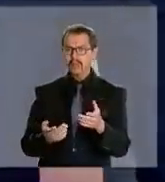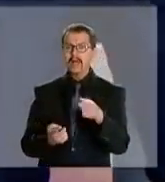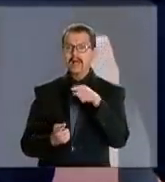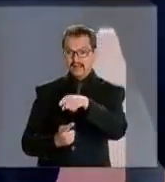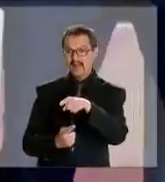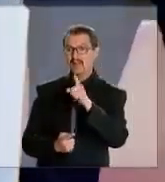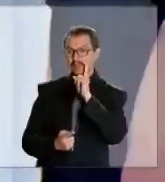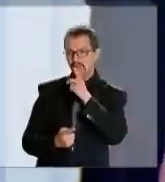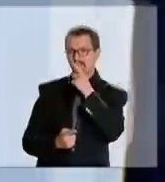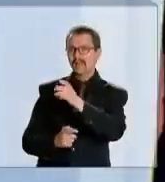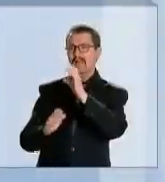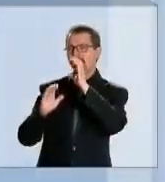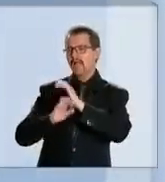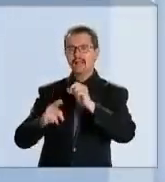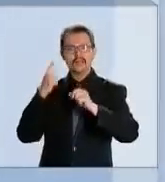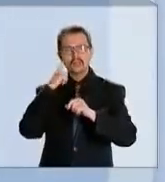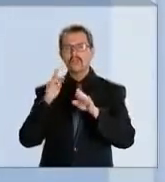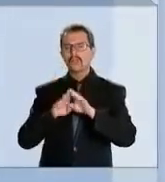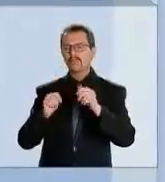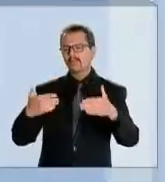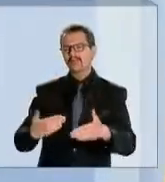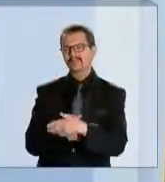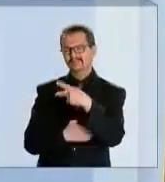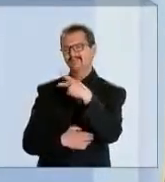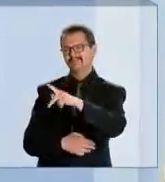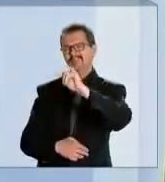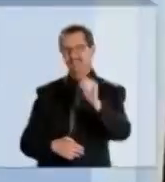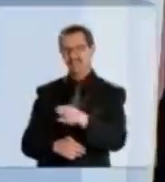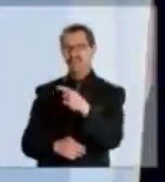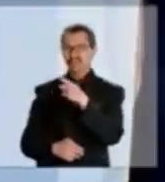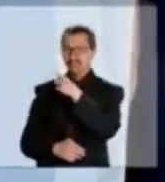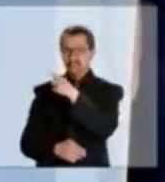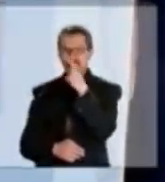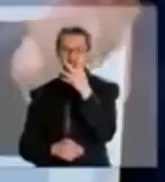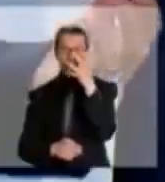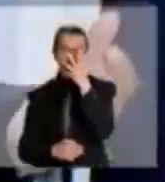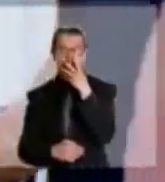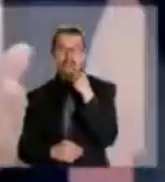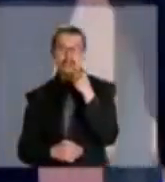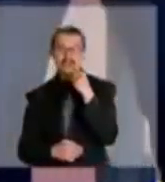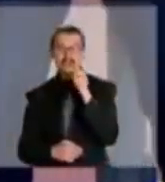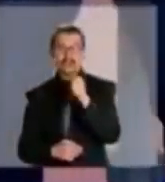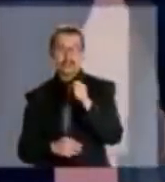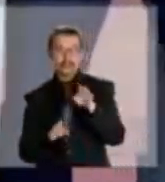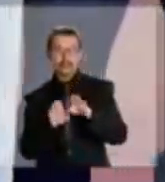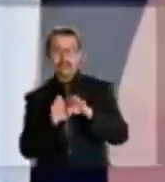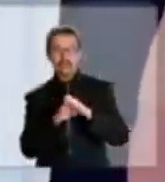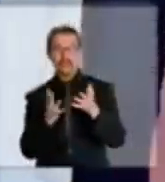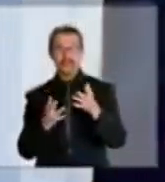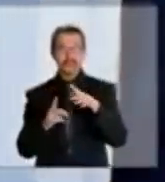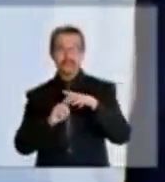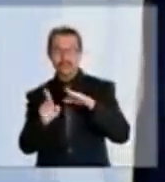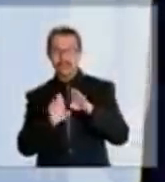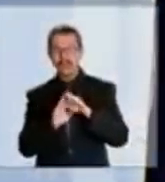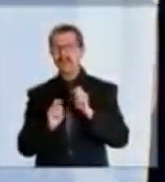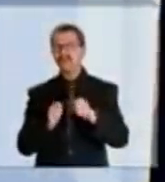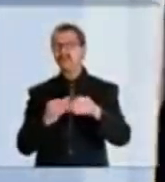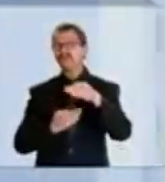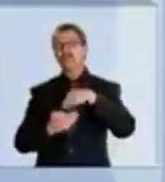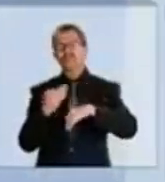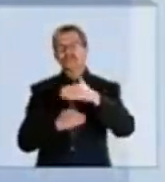que dice con coyotes se fue a la aduana no y eso es algo que todo mundo sabe de quién depende de la aduana